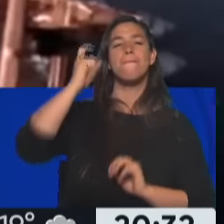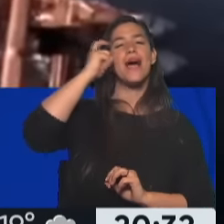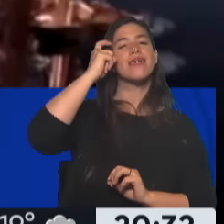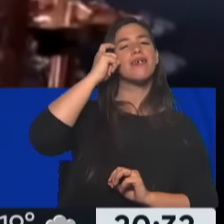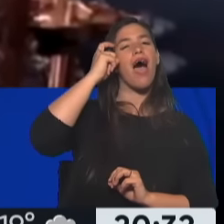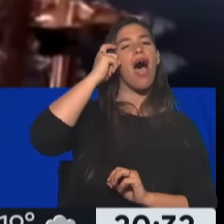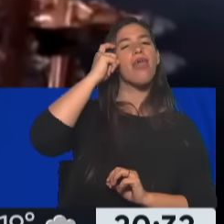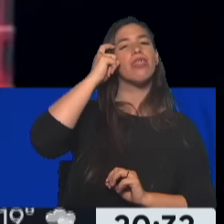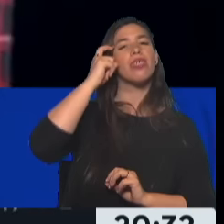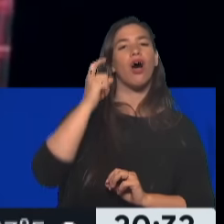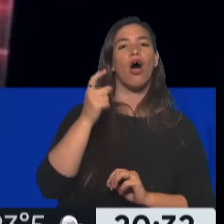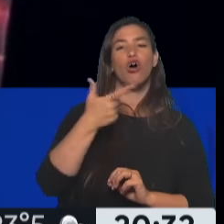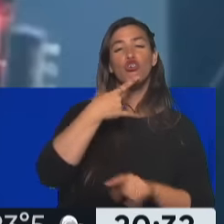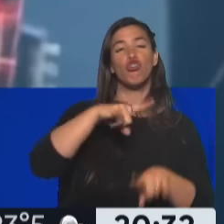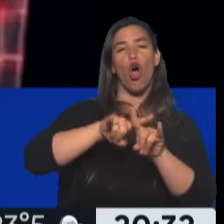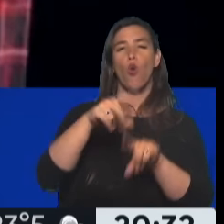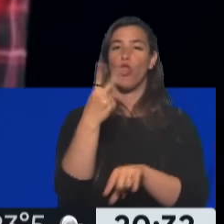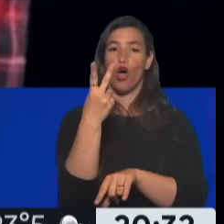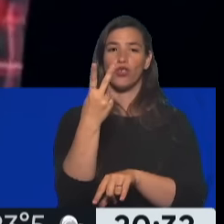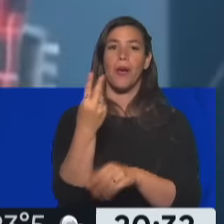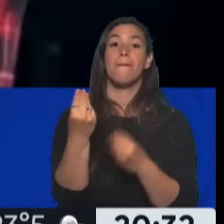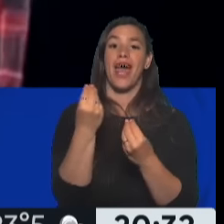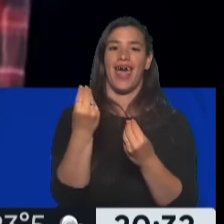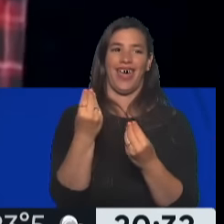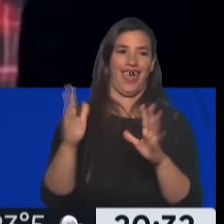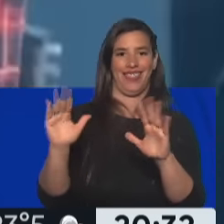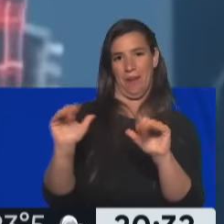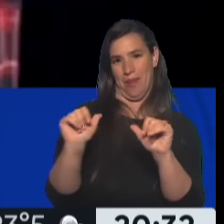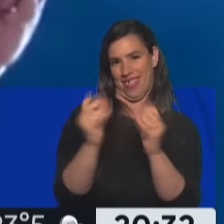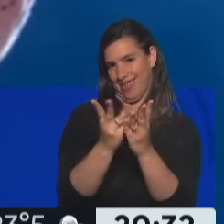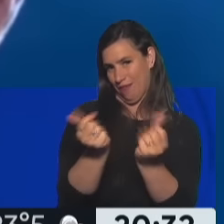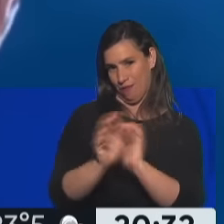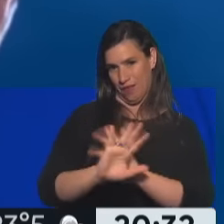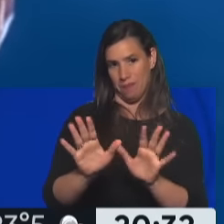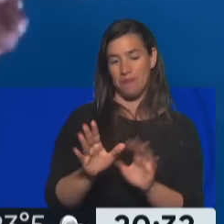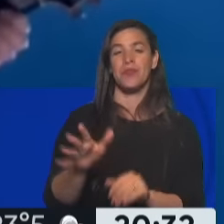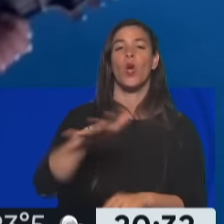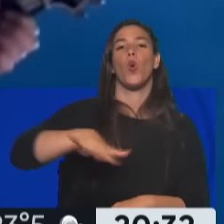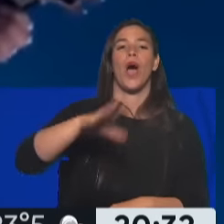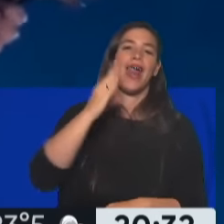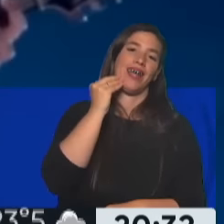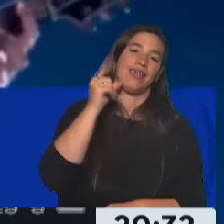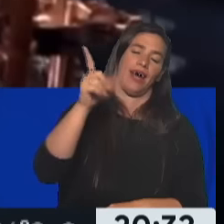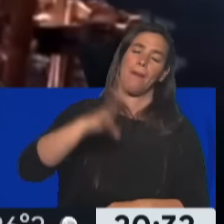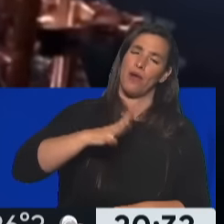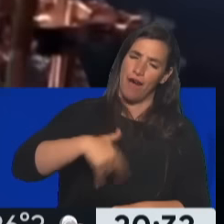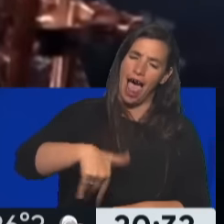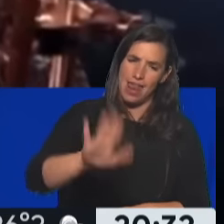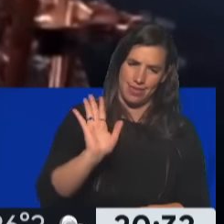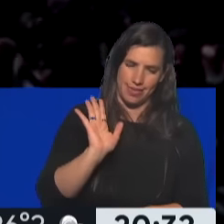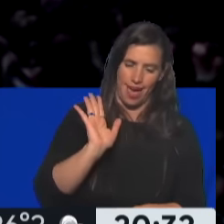hacer 2 últimos recitales para poder despedirse de su público seguidor en Inglaterra. Falta todavía.